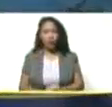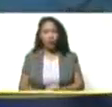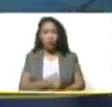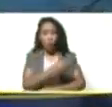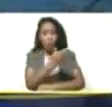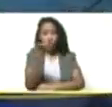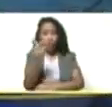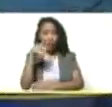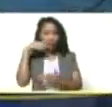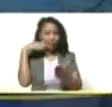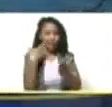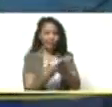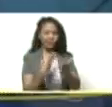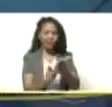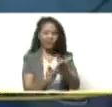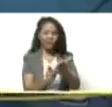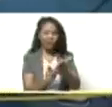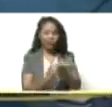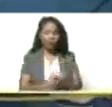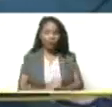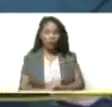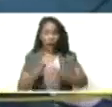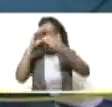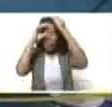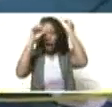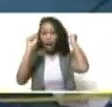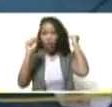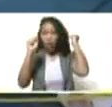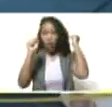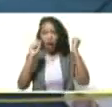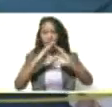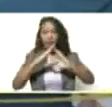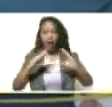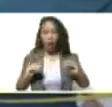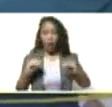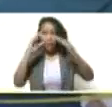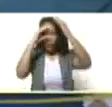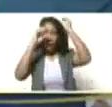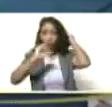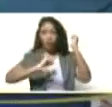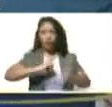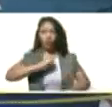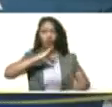Ustedes han sido testigos, embajadora Yaosca, embajador Joseph.